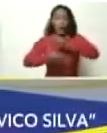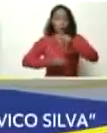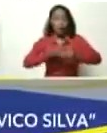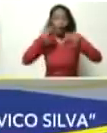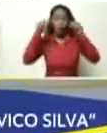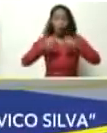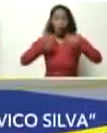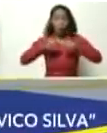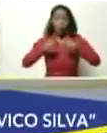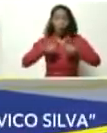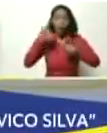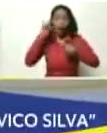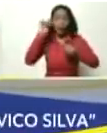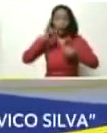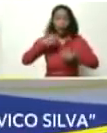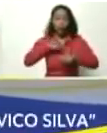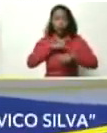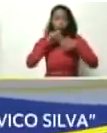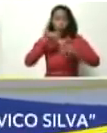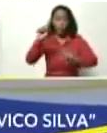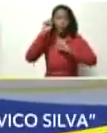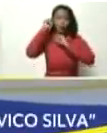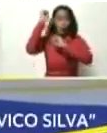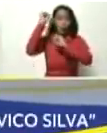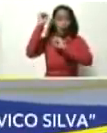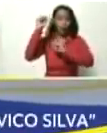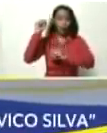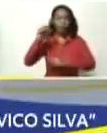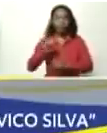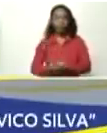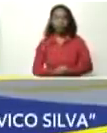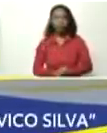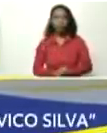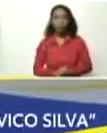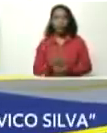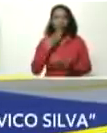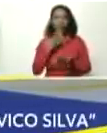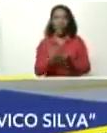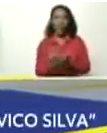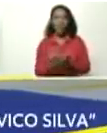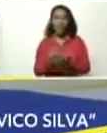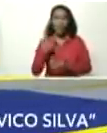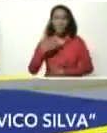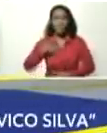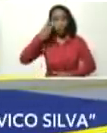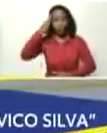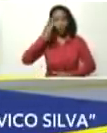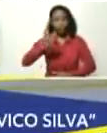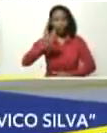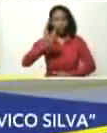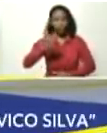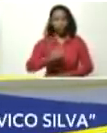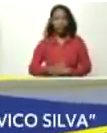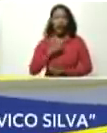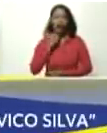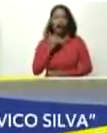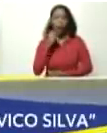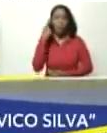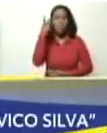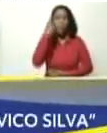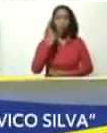hoy estemos en esta tremenda victoria que tenemos, presidente. Gracias, Nahum, mi comandante. ¿Alguna